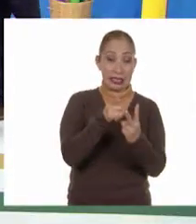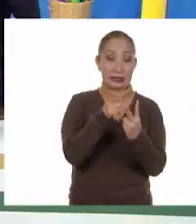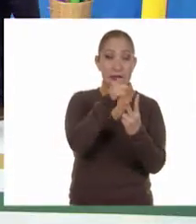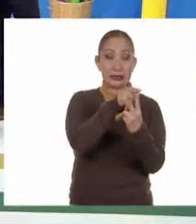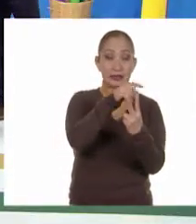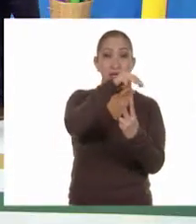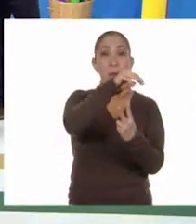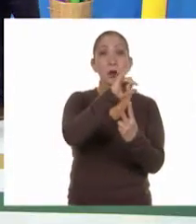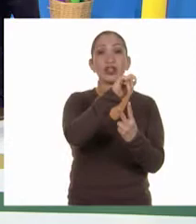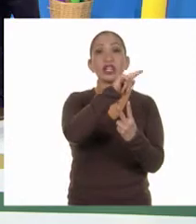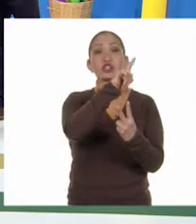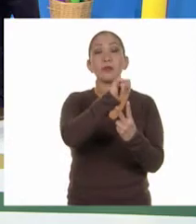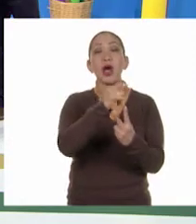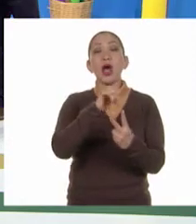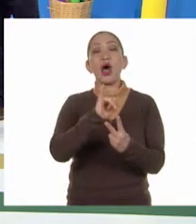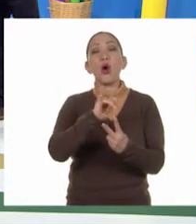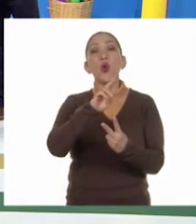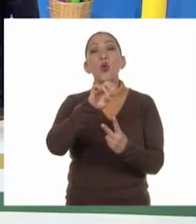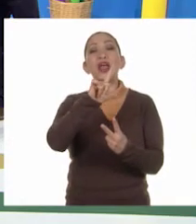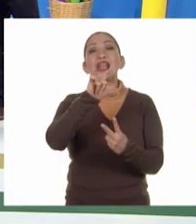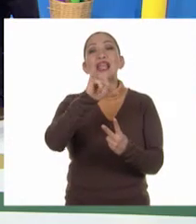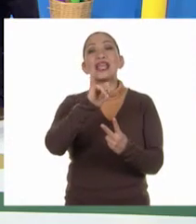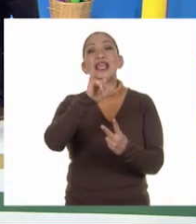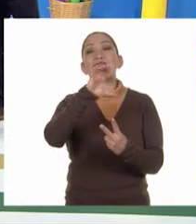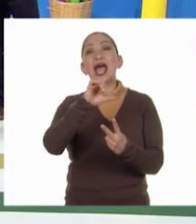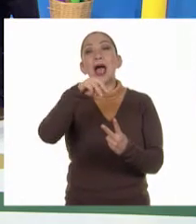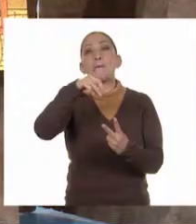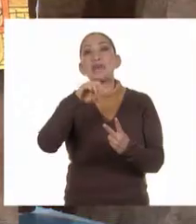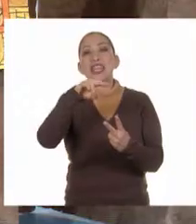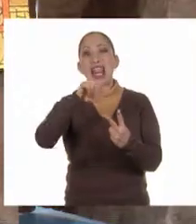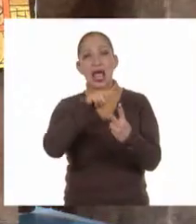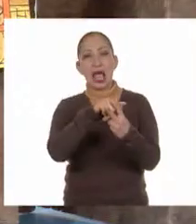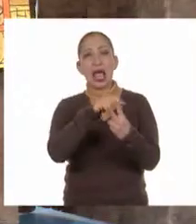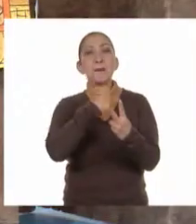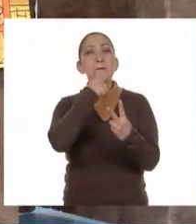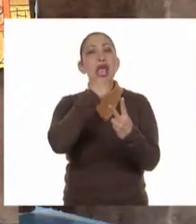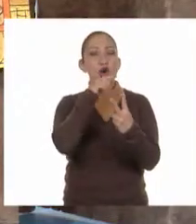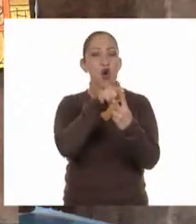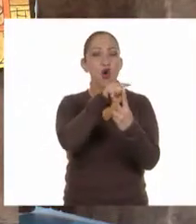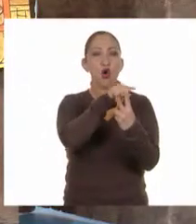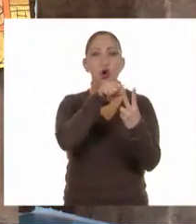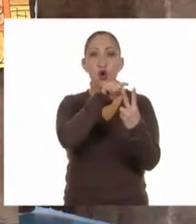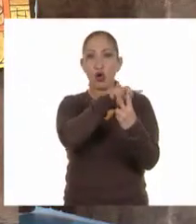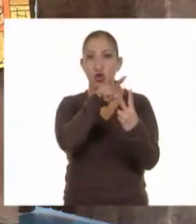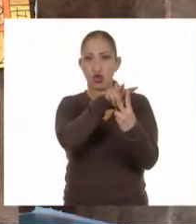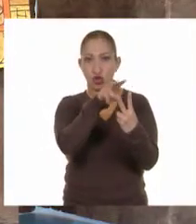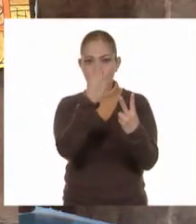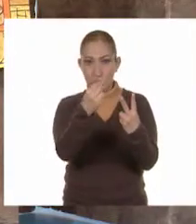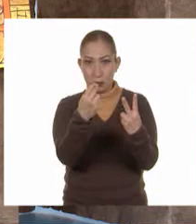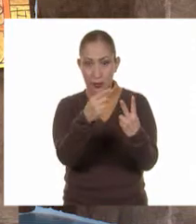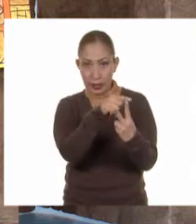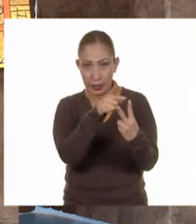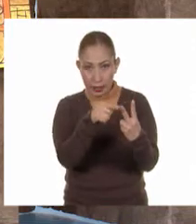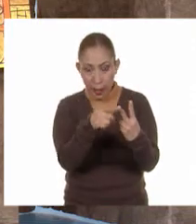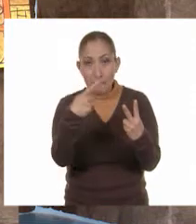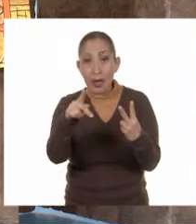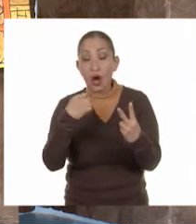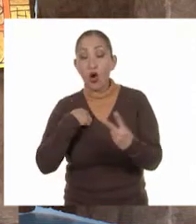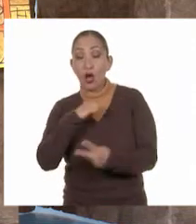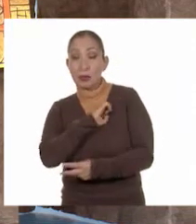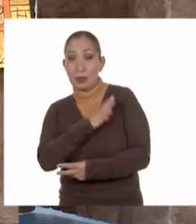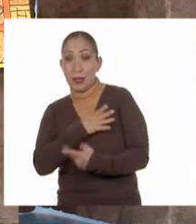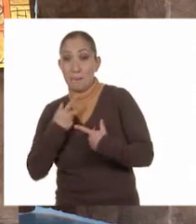Moctezuma Ilhuicamina, que sería el viejo. La pronunciación que ahora le damos fue la dada por parte de los